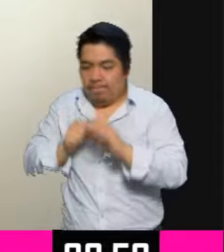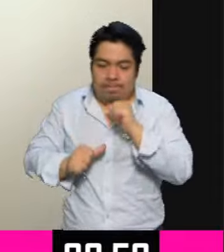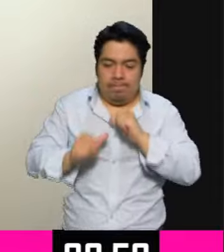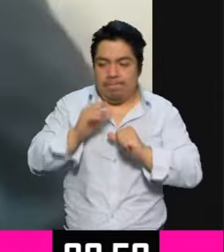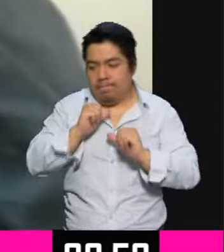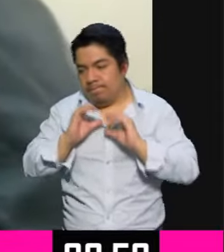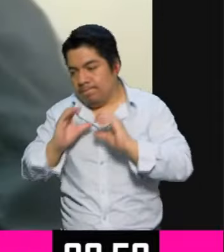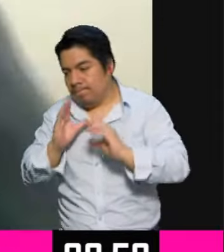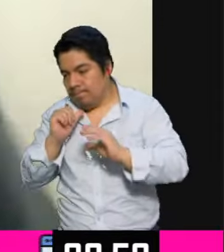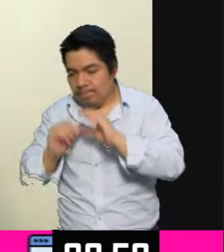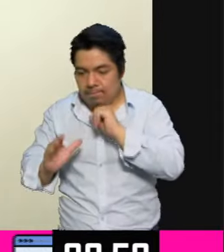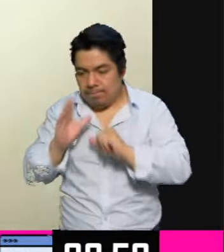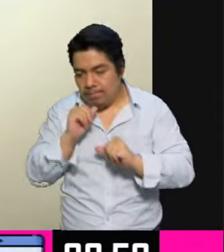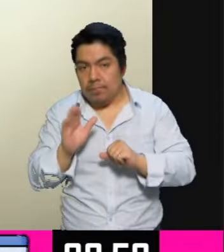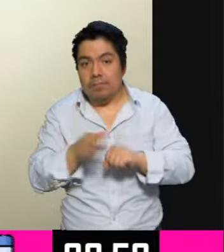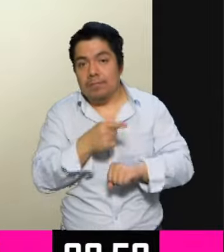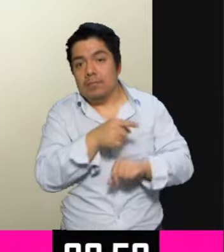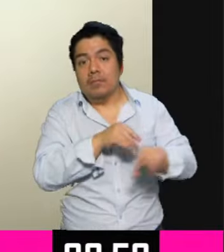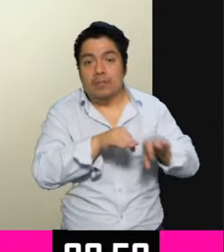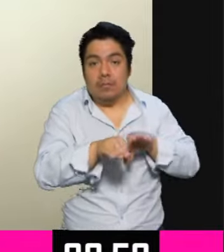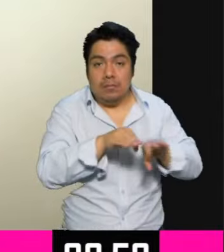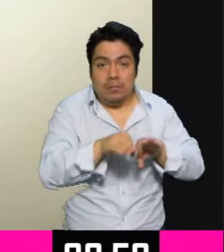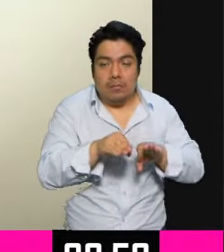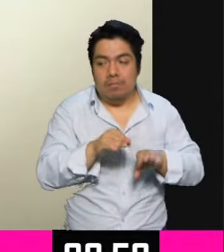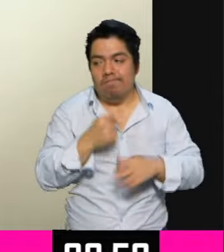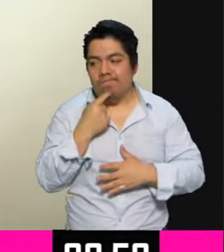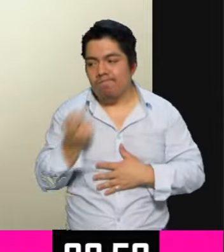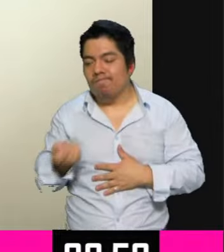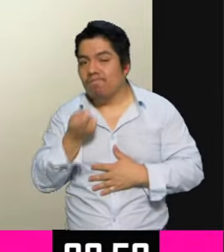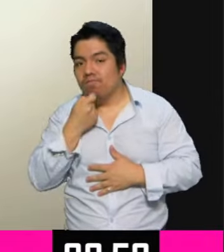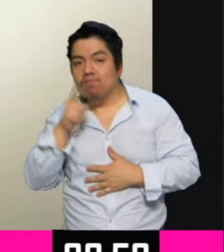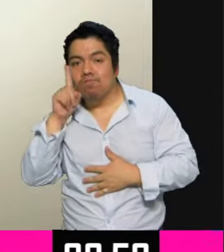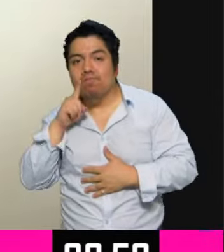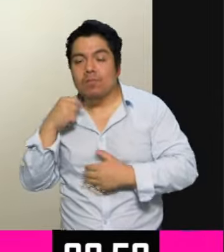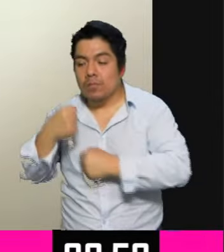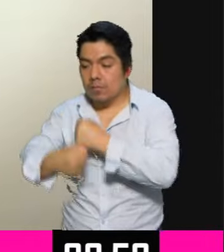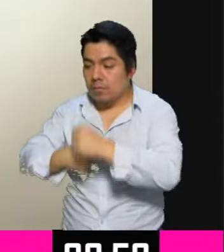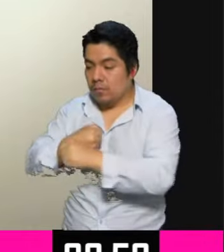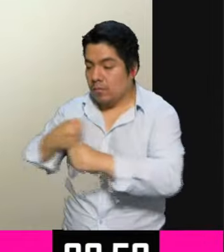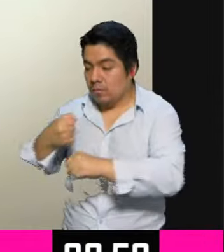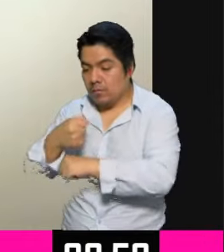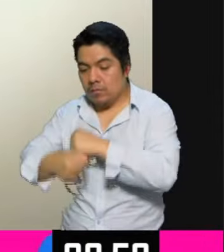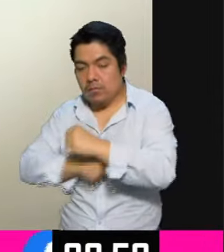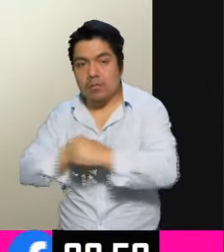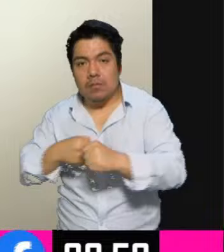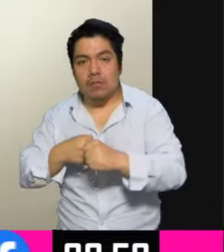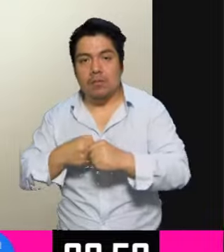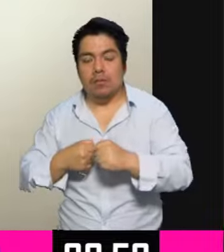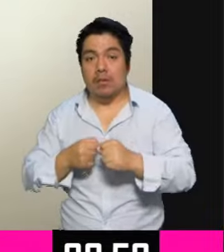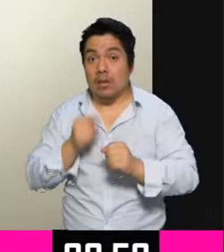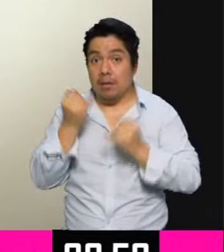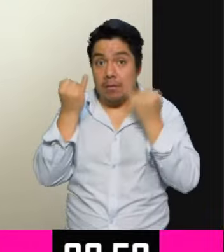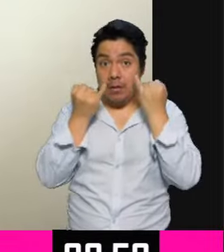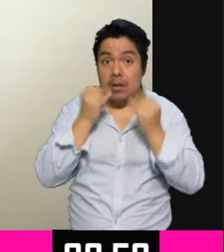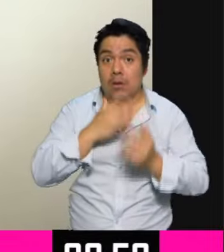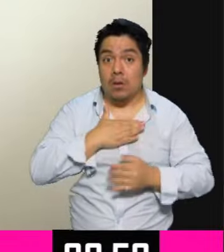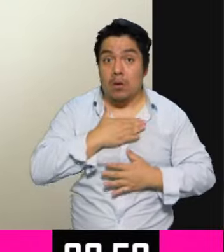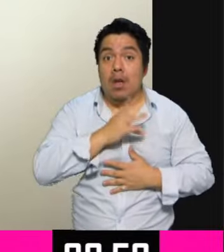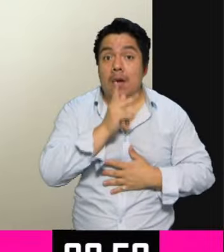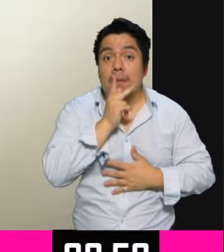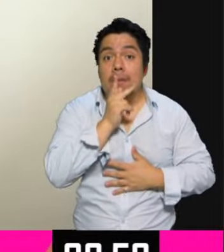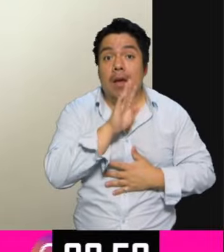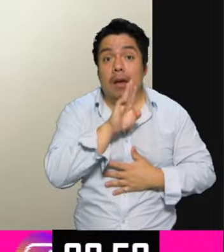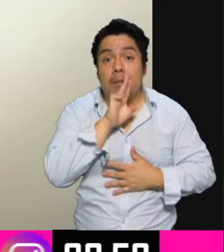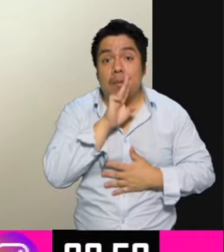tenían que trabajar vamos imaginar la amarraron Oye como papá para que yo amarre a un hijo